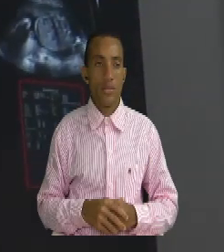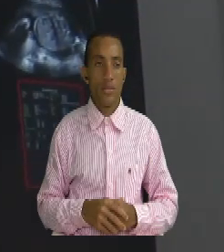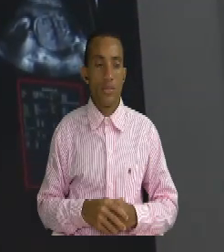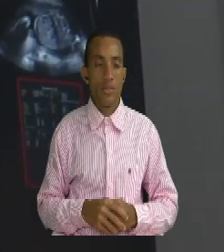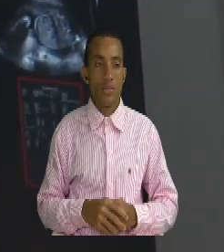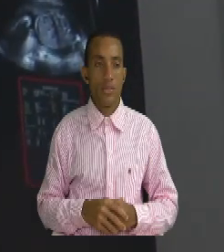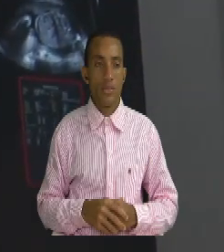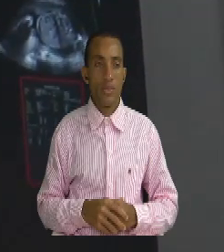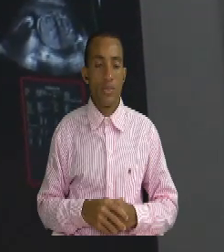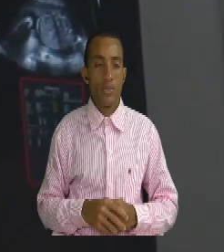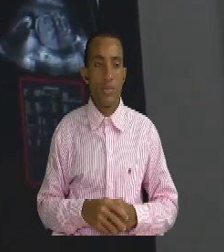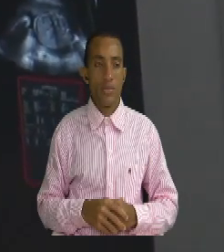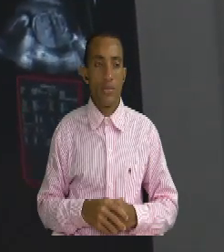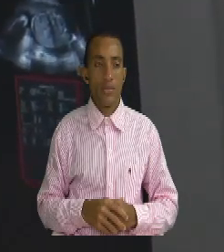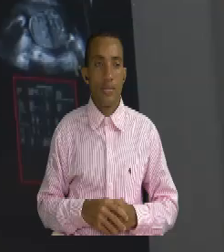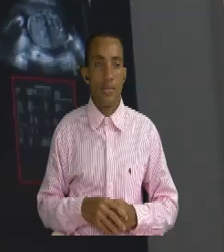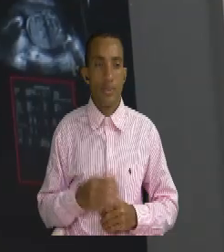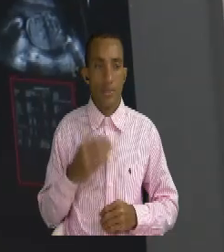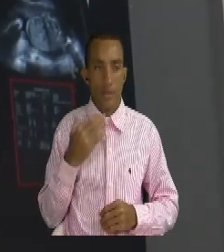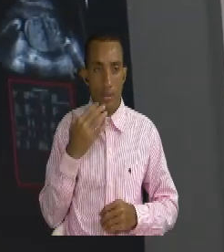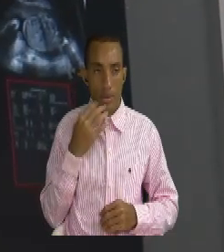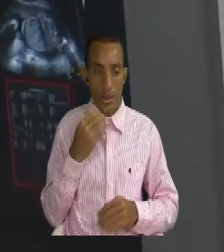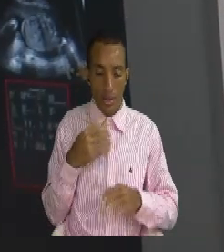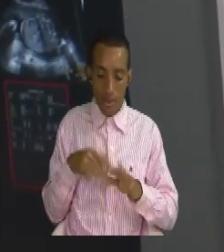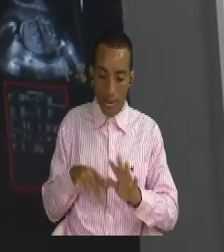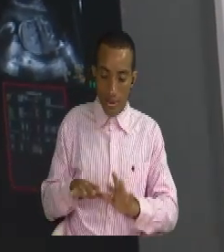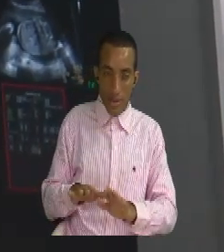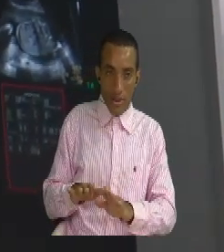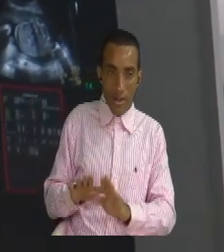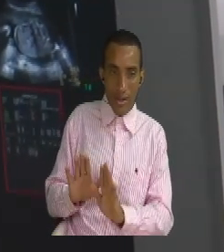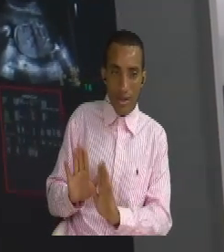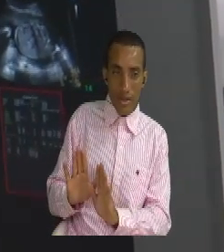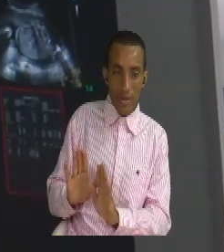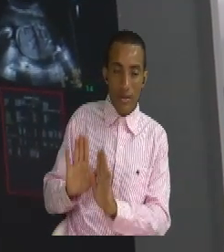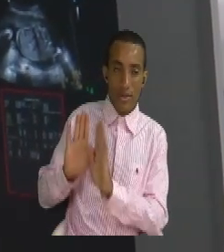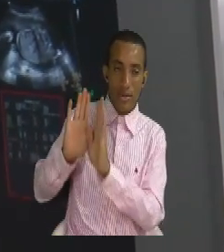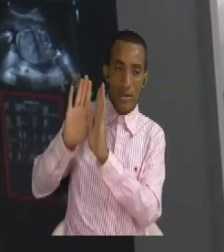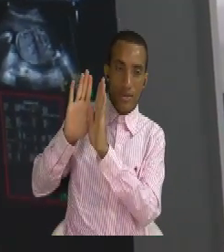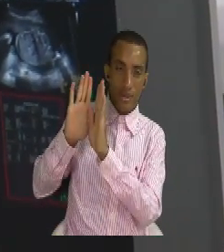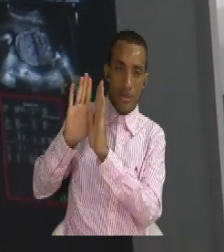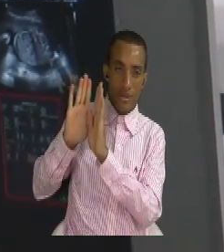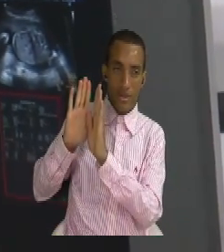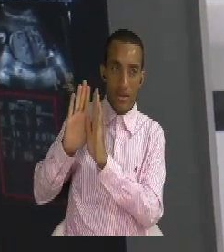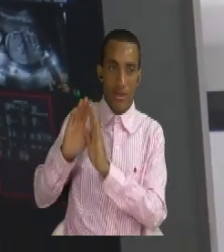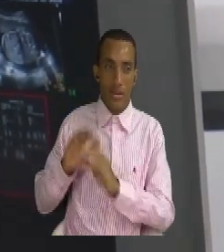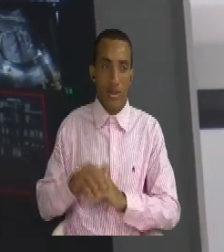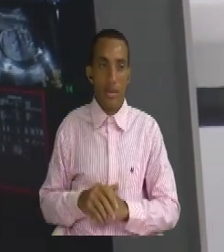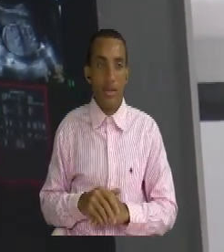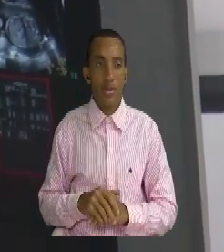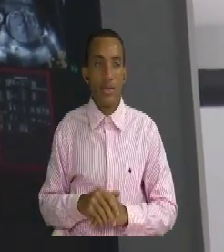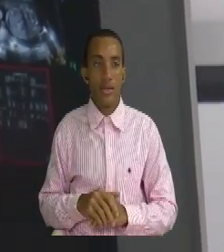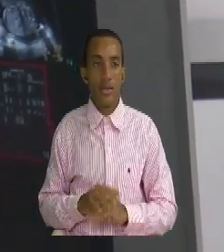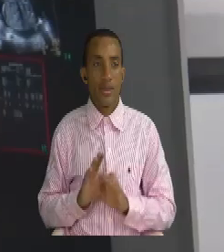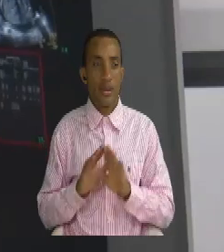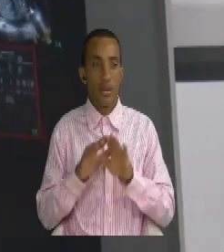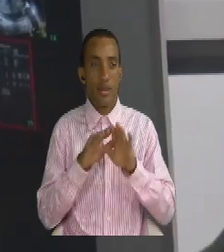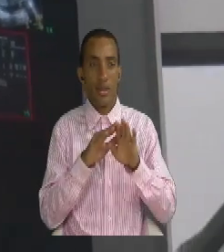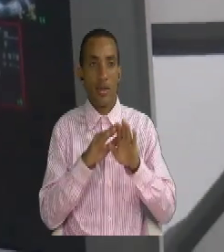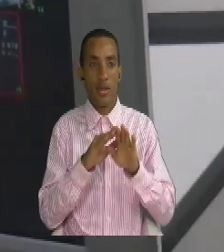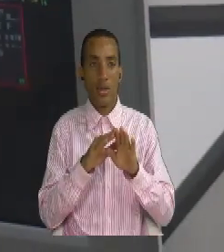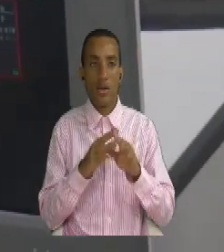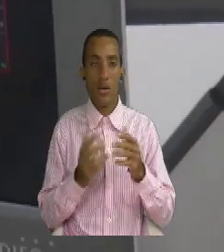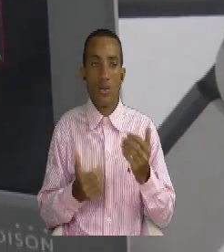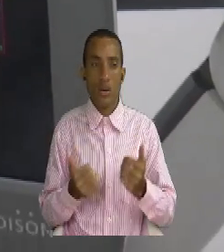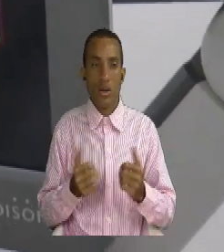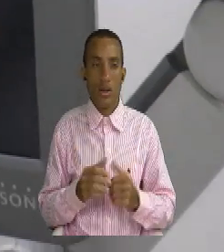Y la bebé tiene ubicados los piecitos, las extremidades inferiores hacia la parte de arriba, hacia el fondo uterino de la mamita. Hay que evaluar de igual forma